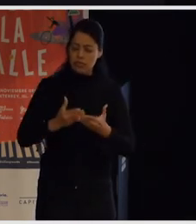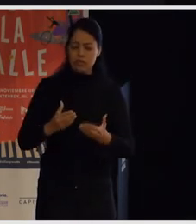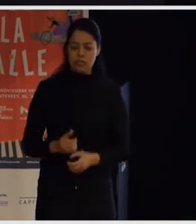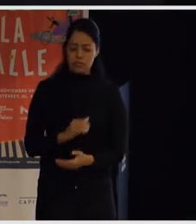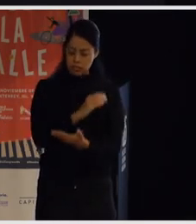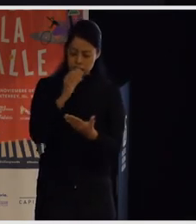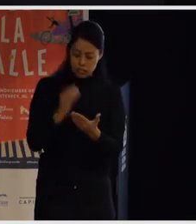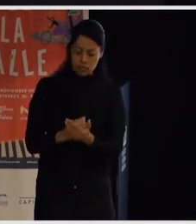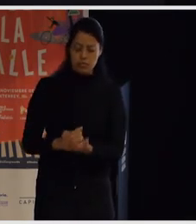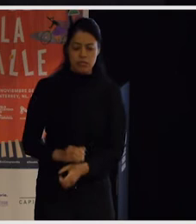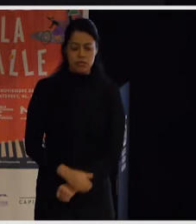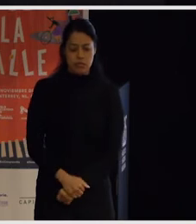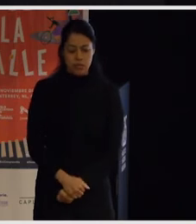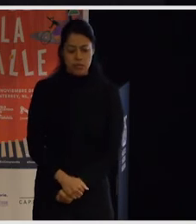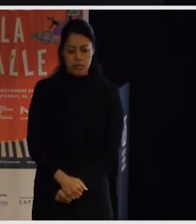en la ciudad